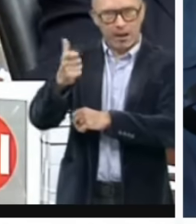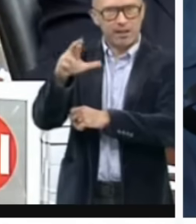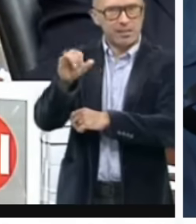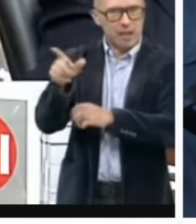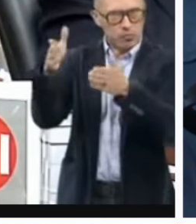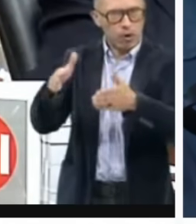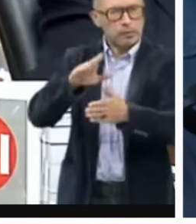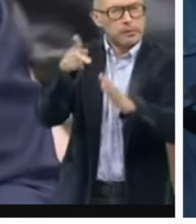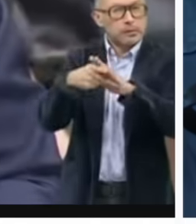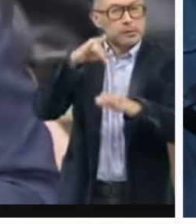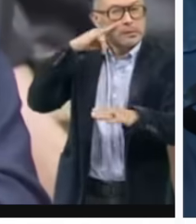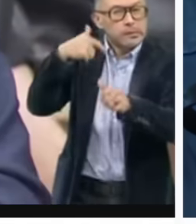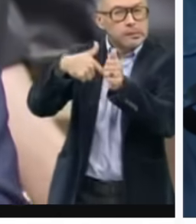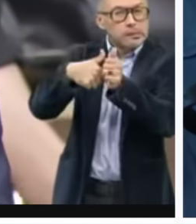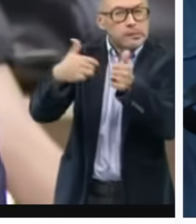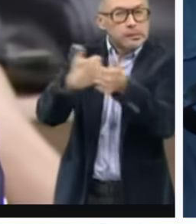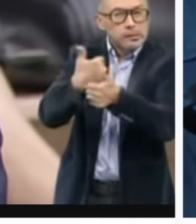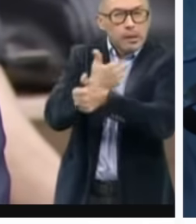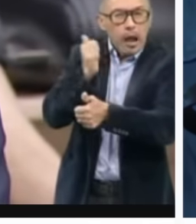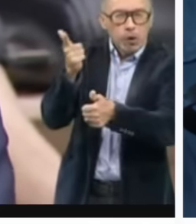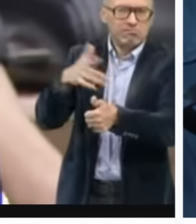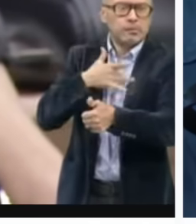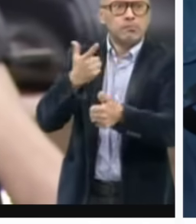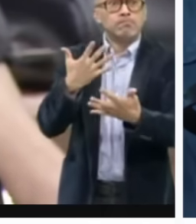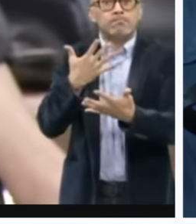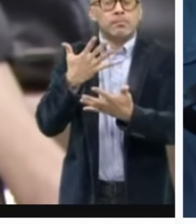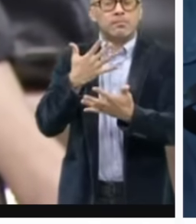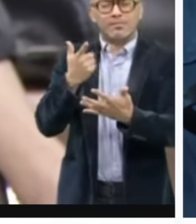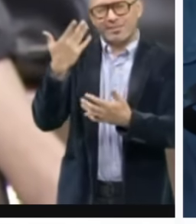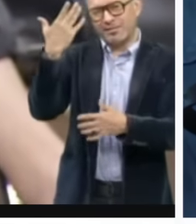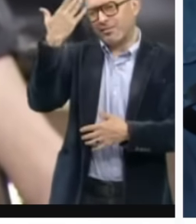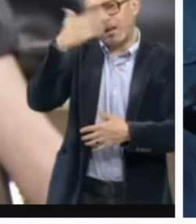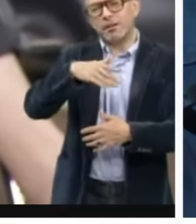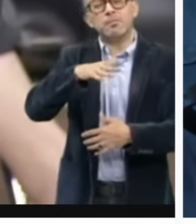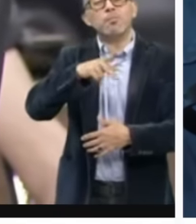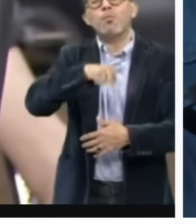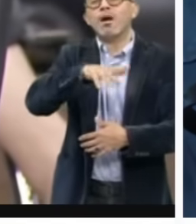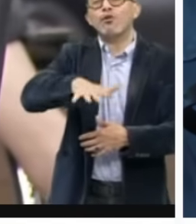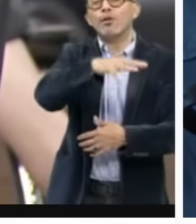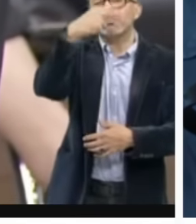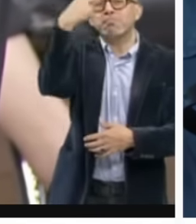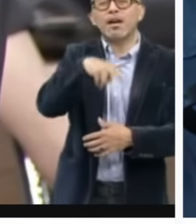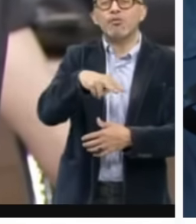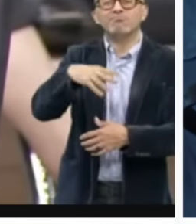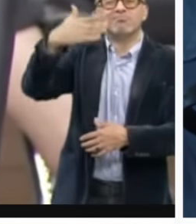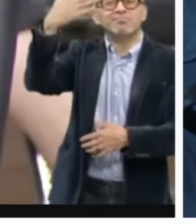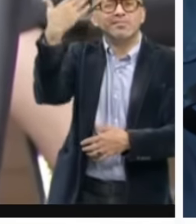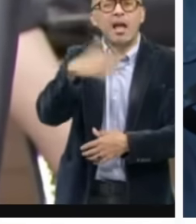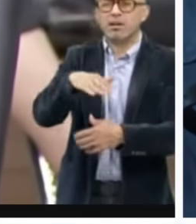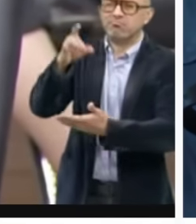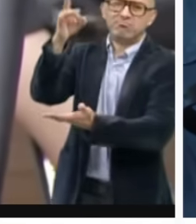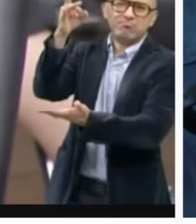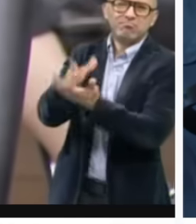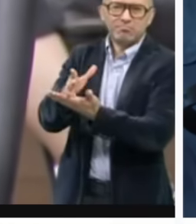nosotros sabemos, el pueblo de México sabe que este personaje se está prestando a